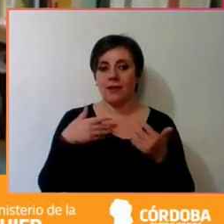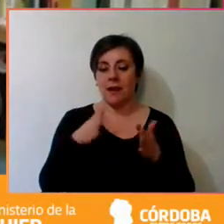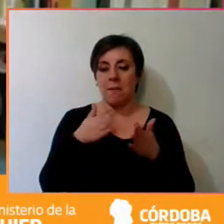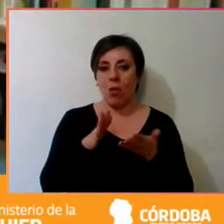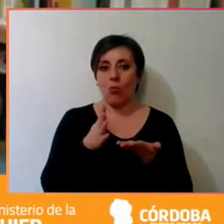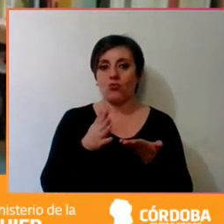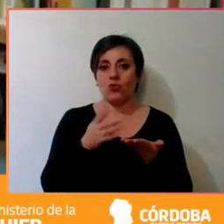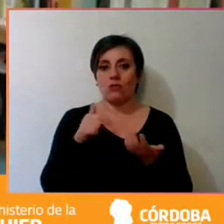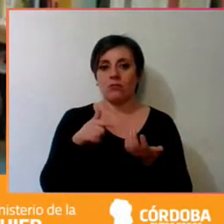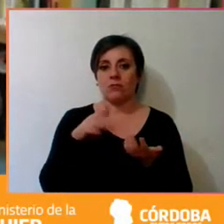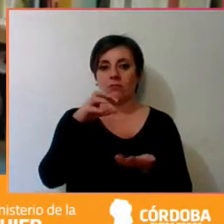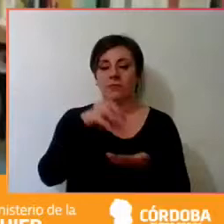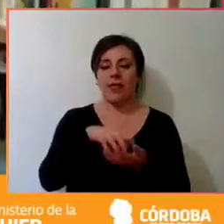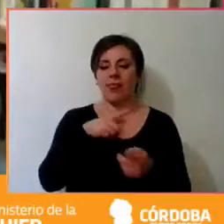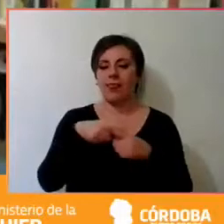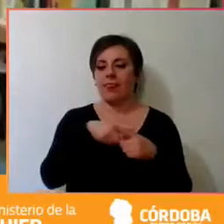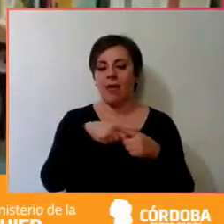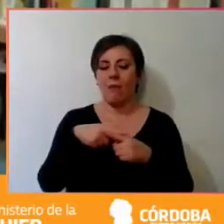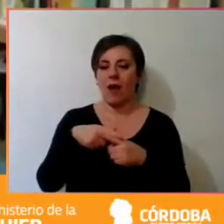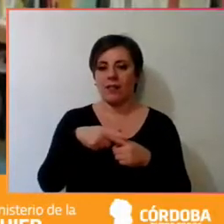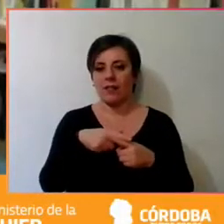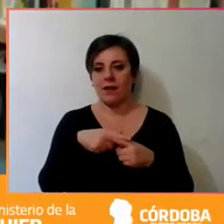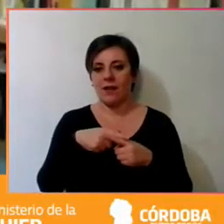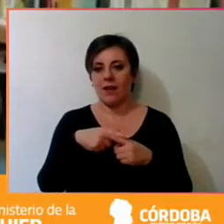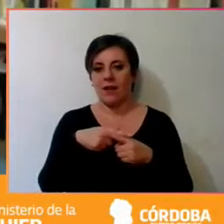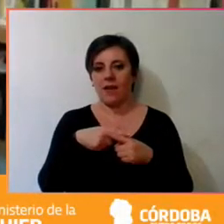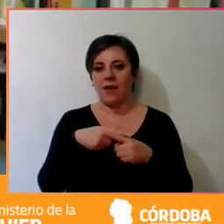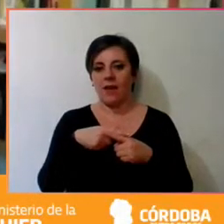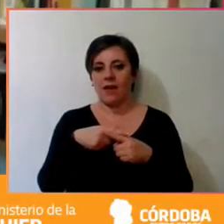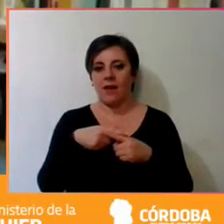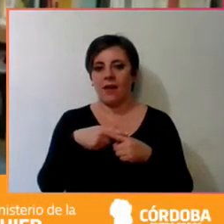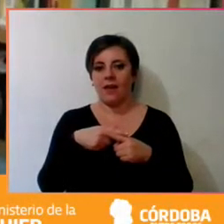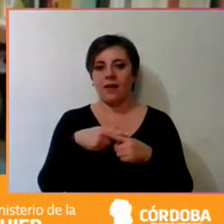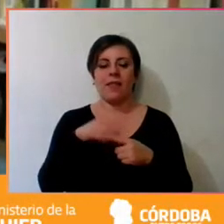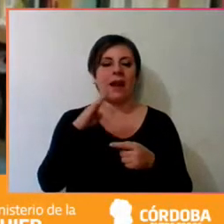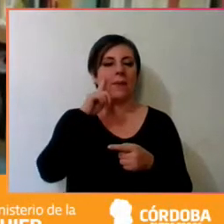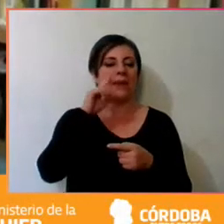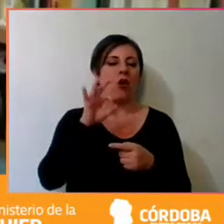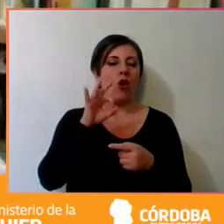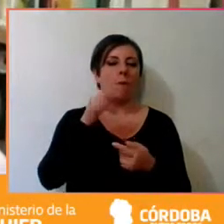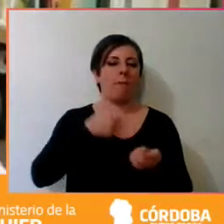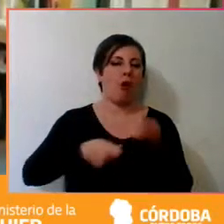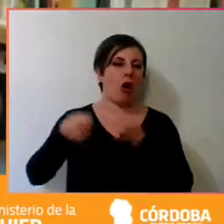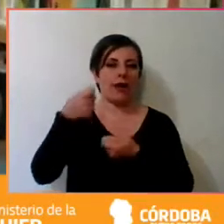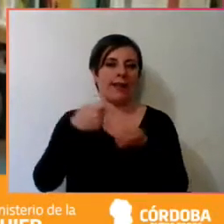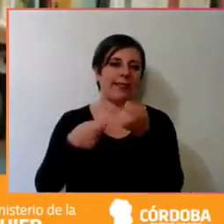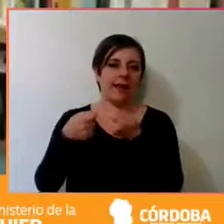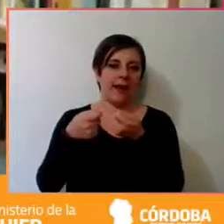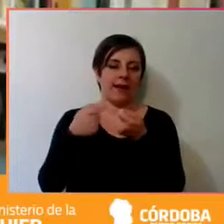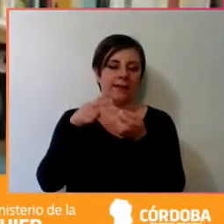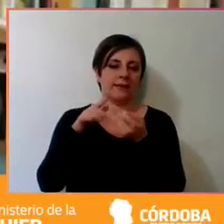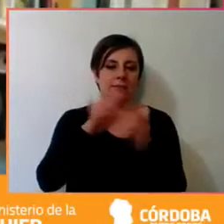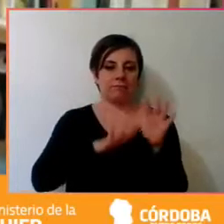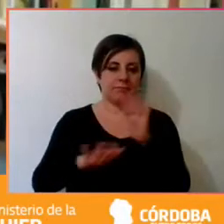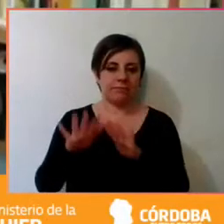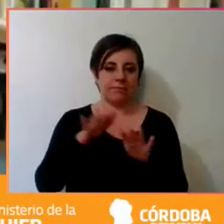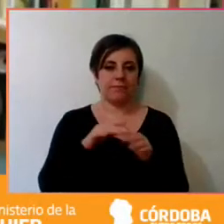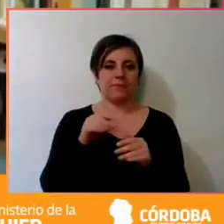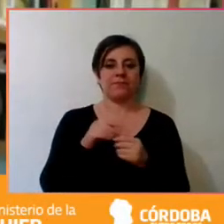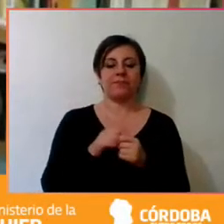del debate y en el centro de la biopolítica que se está armando. En ese